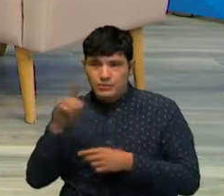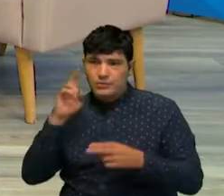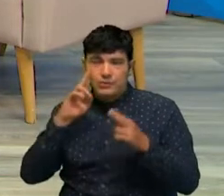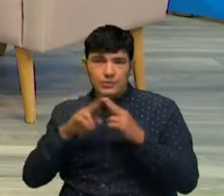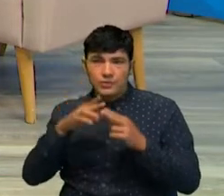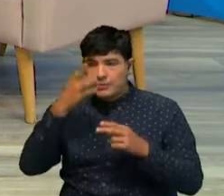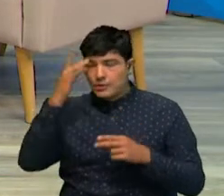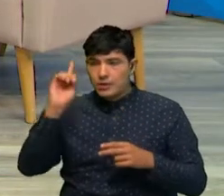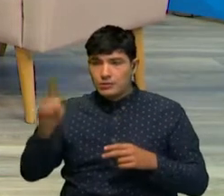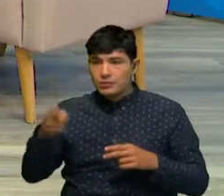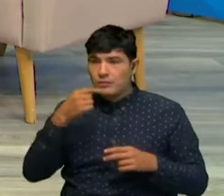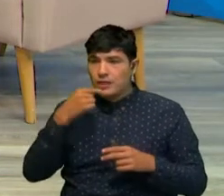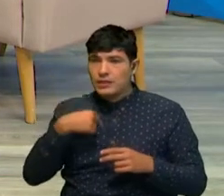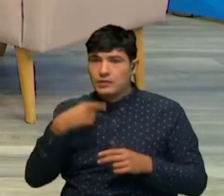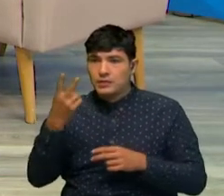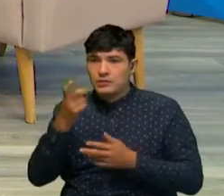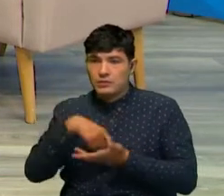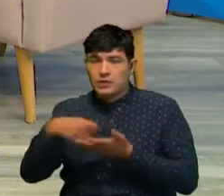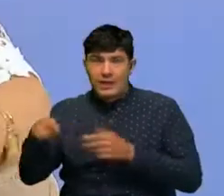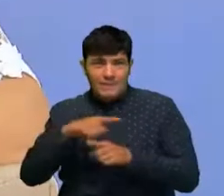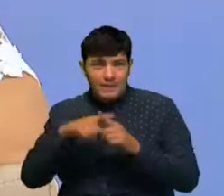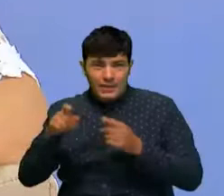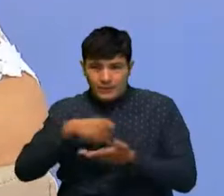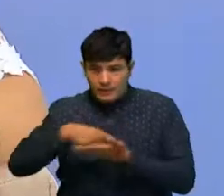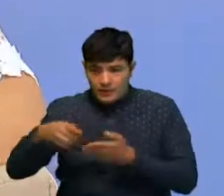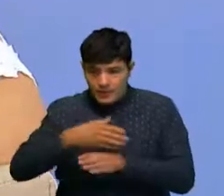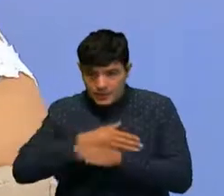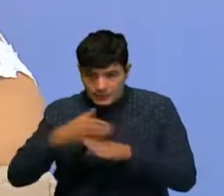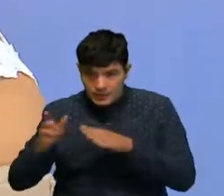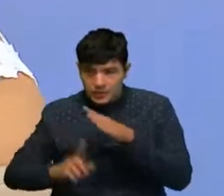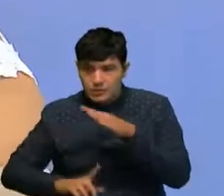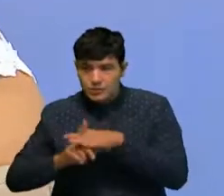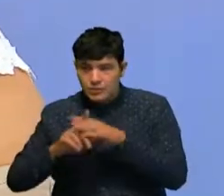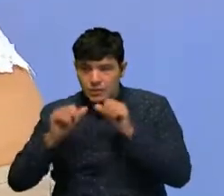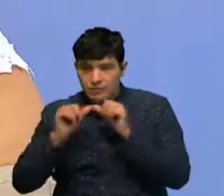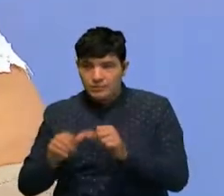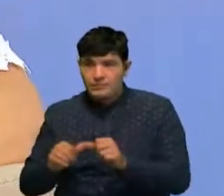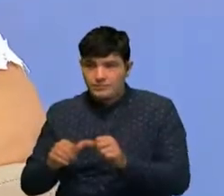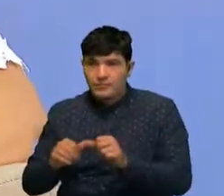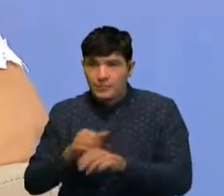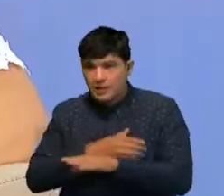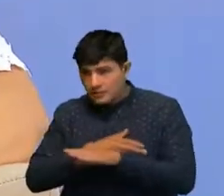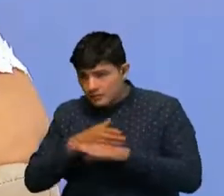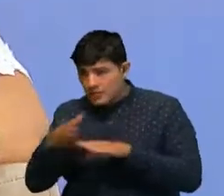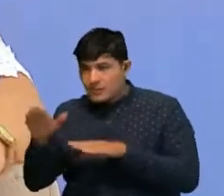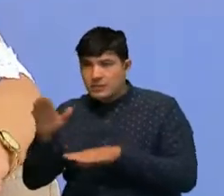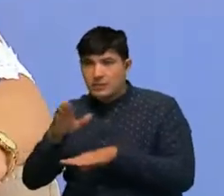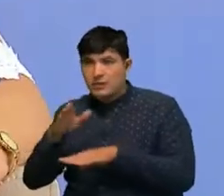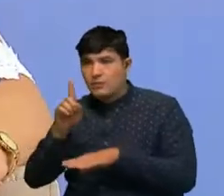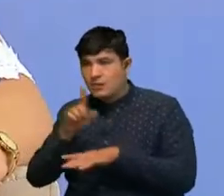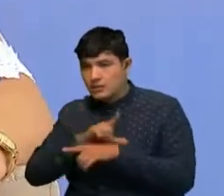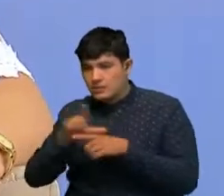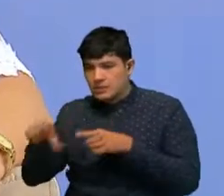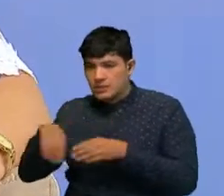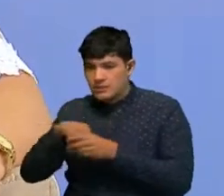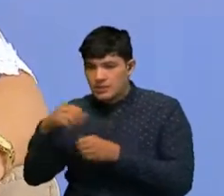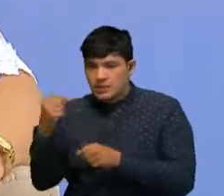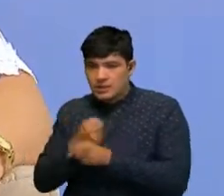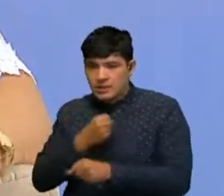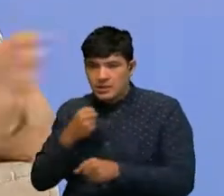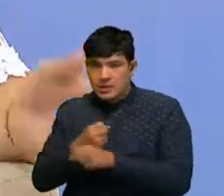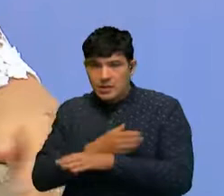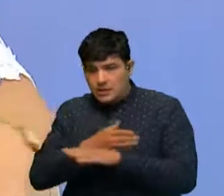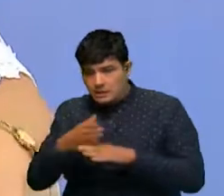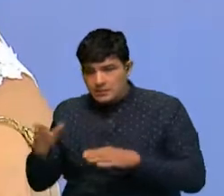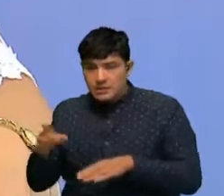me habló de dos contratos, pero si logró firmarlo después de haber nacido el contrato a término indefinido y después de haber pasado una semana estando laborando